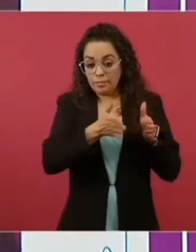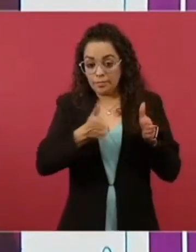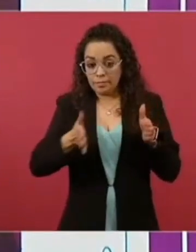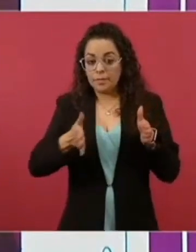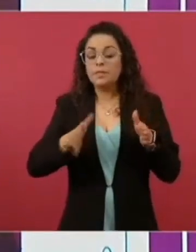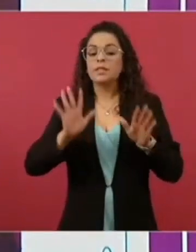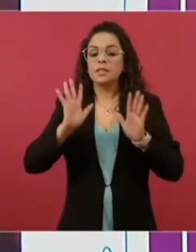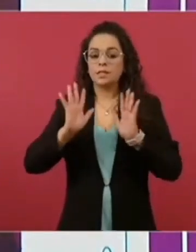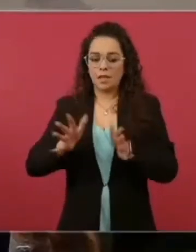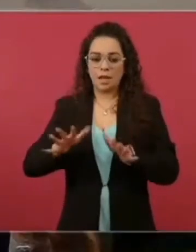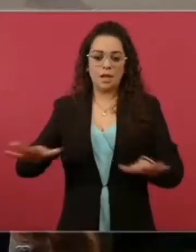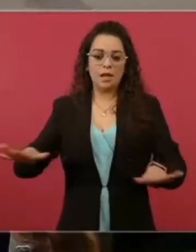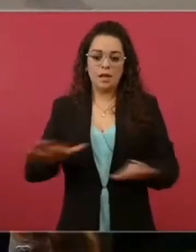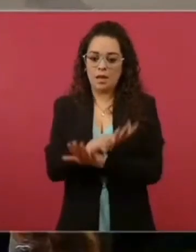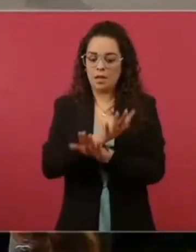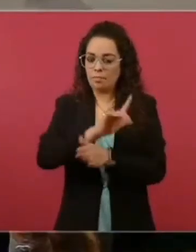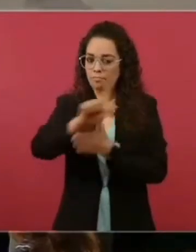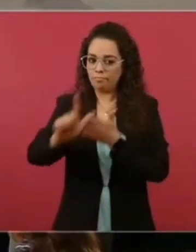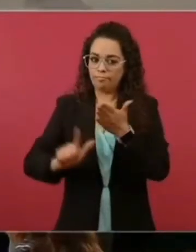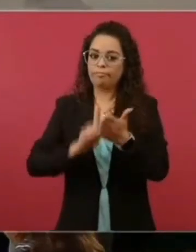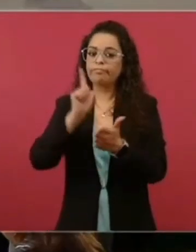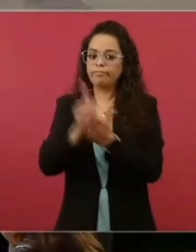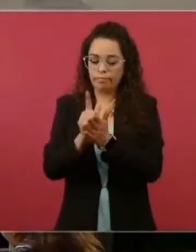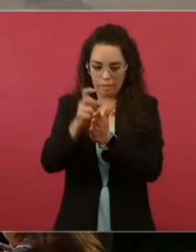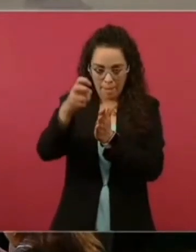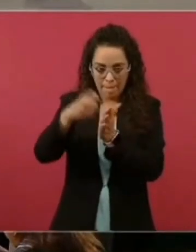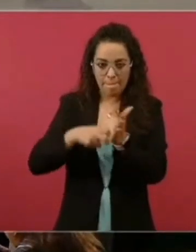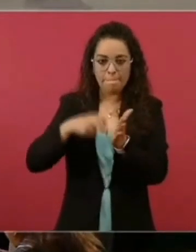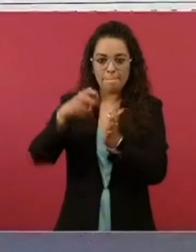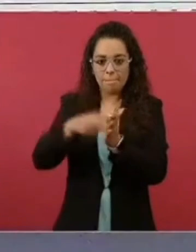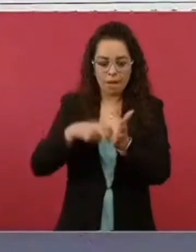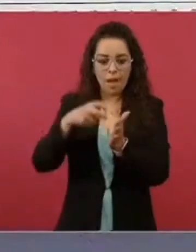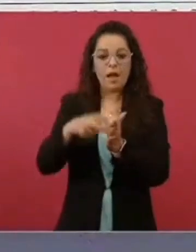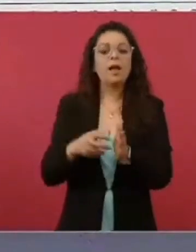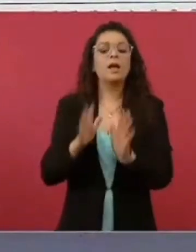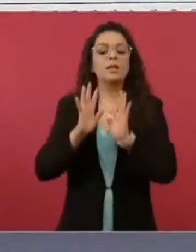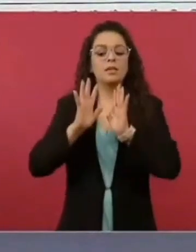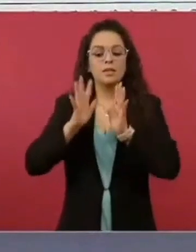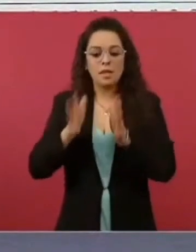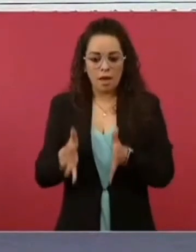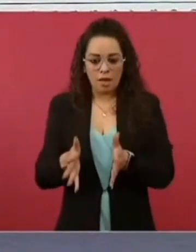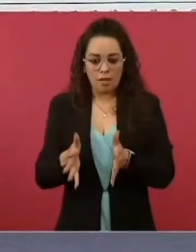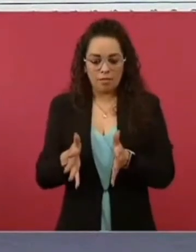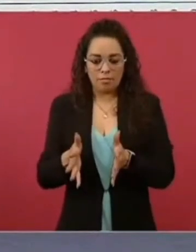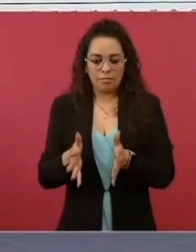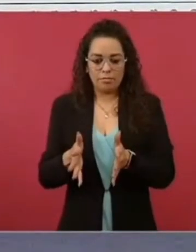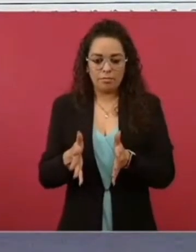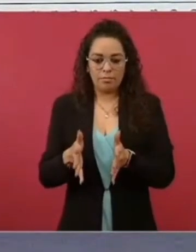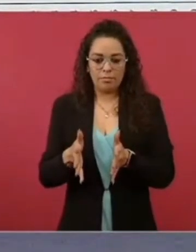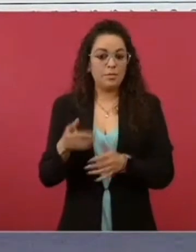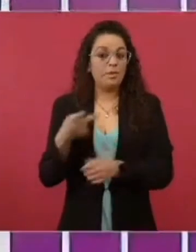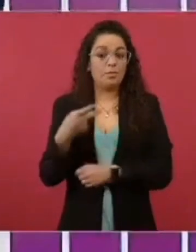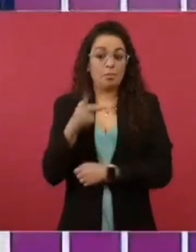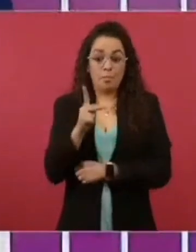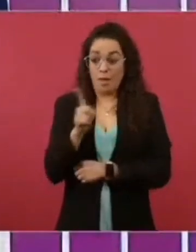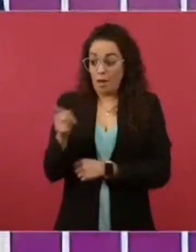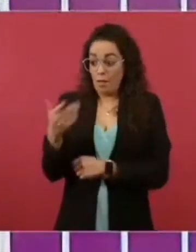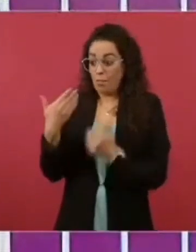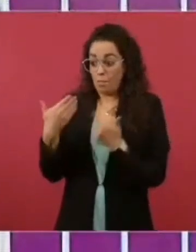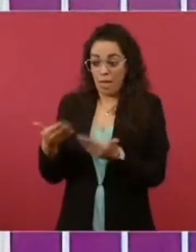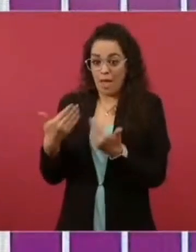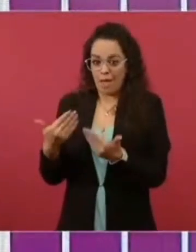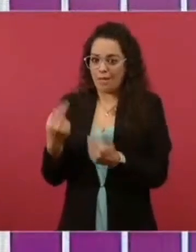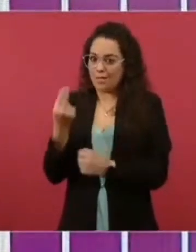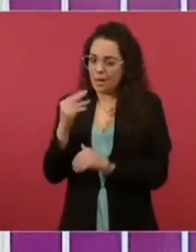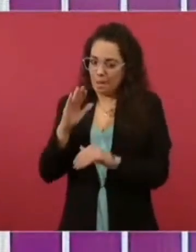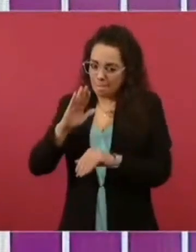reformamos, ya se modificó, pero de todas maneras necesitamos hacer